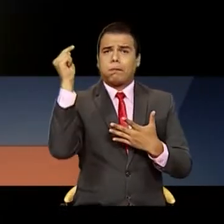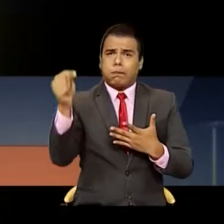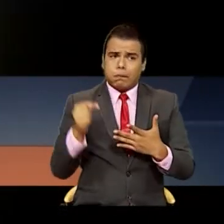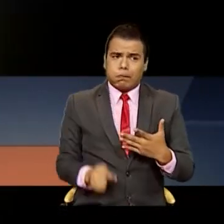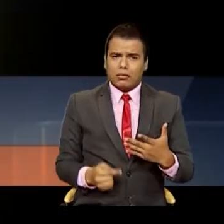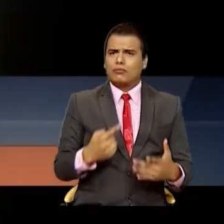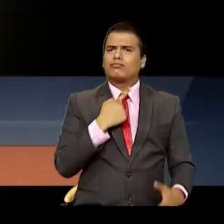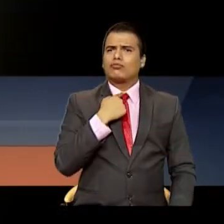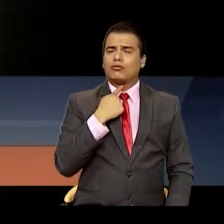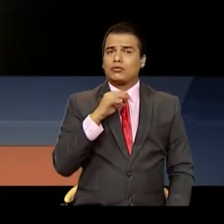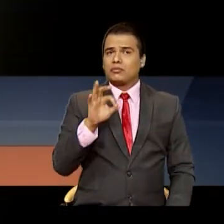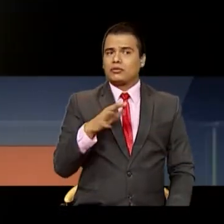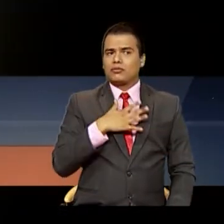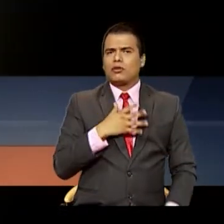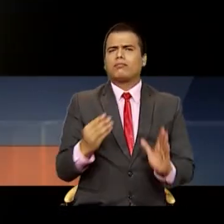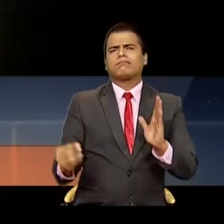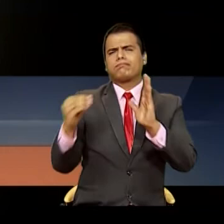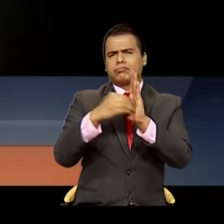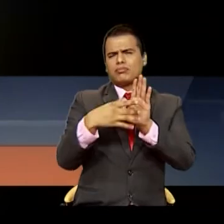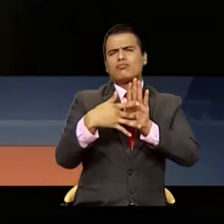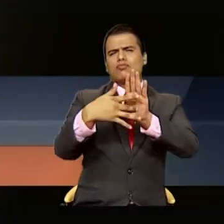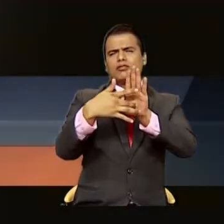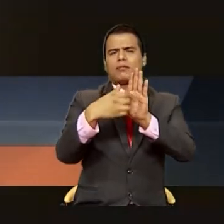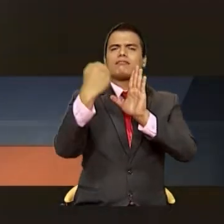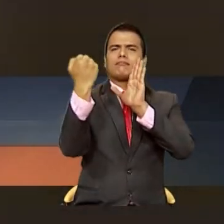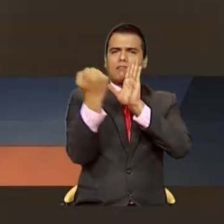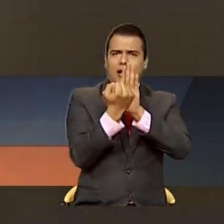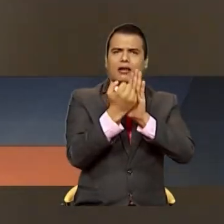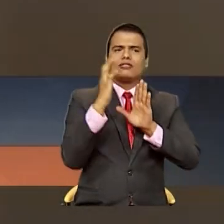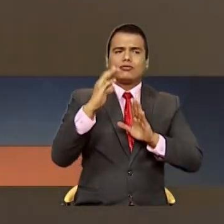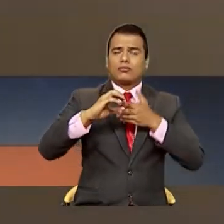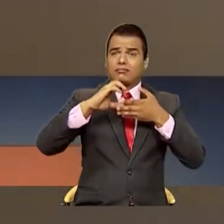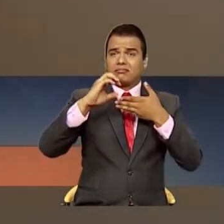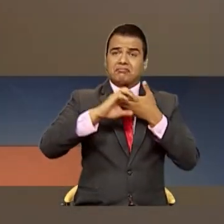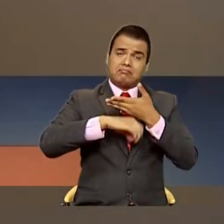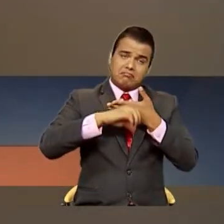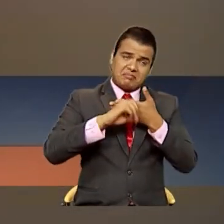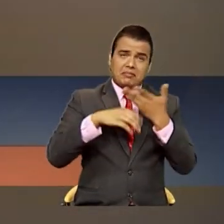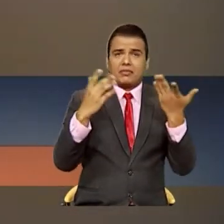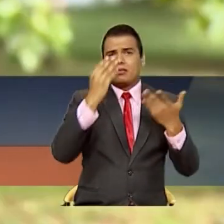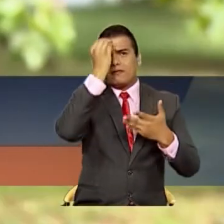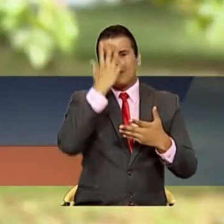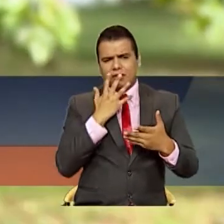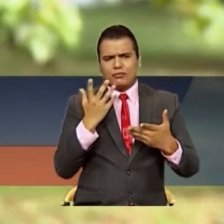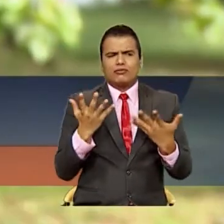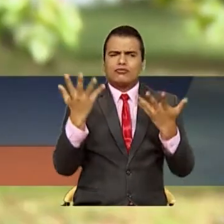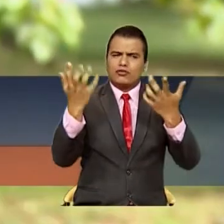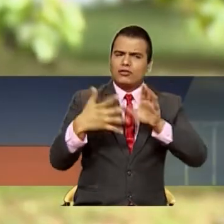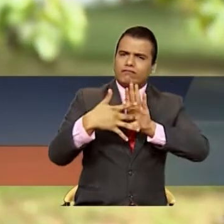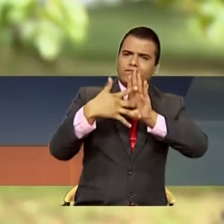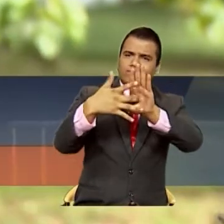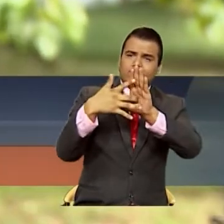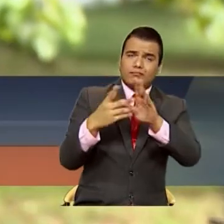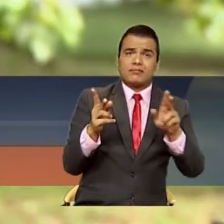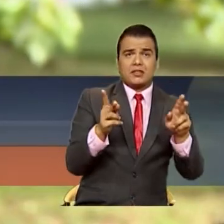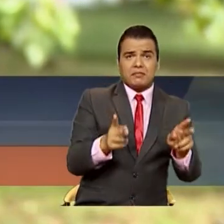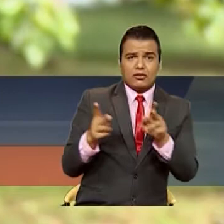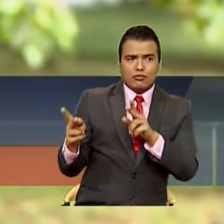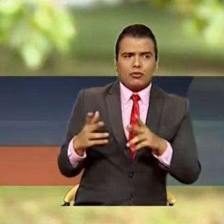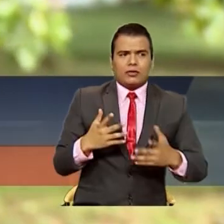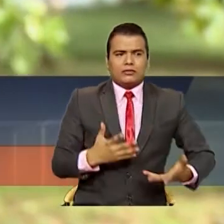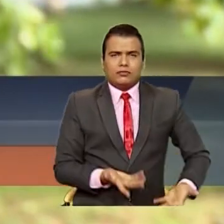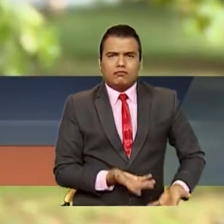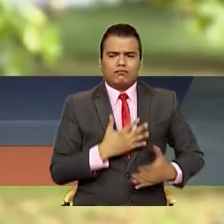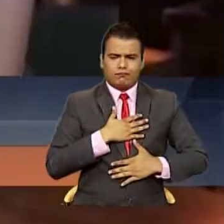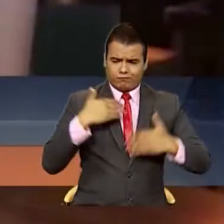eso. Soy influencer de redes sociales, entonces la verdad me encanta mucho transmitirle a la gente a través de mis redes sociales